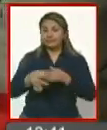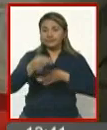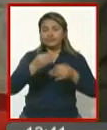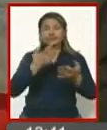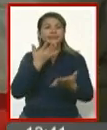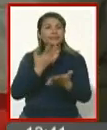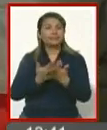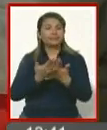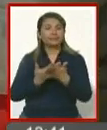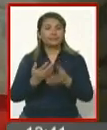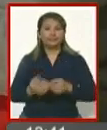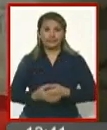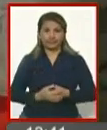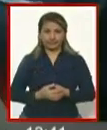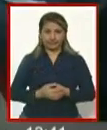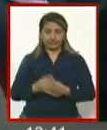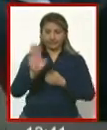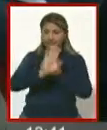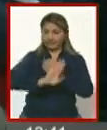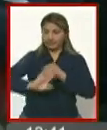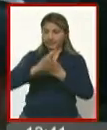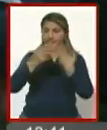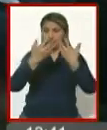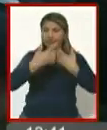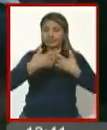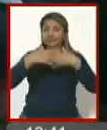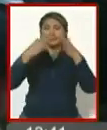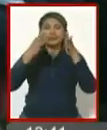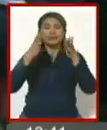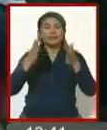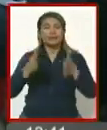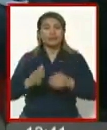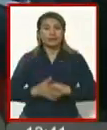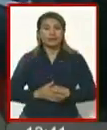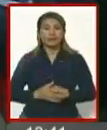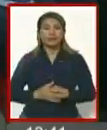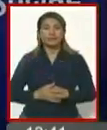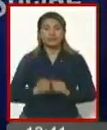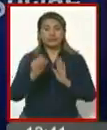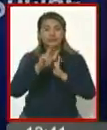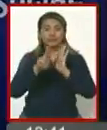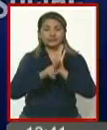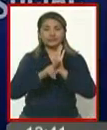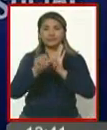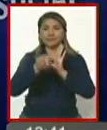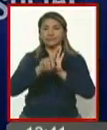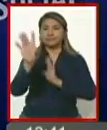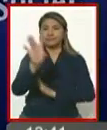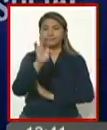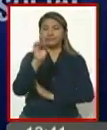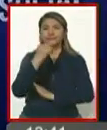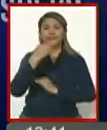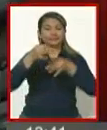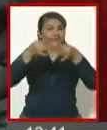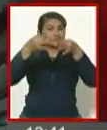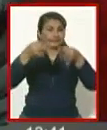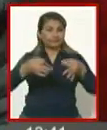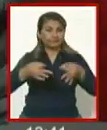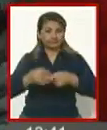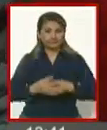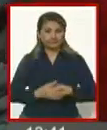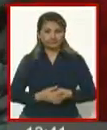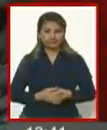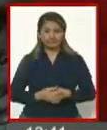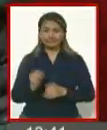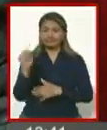intercambio de propuestas. En el plano de la seguridad industrial, nuestra norma, la ley boliviana, establece